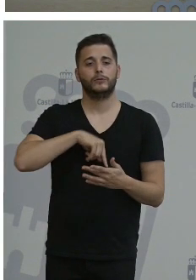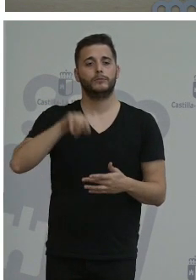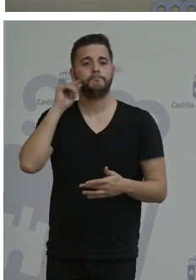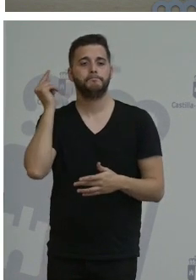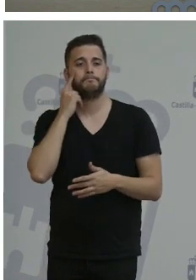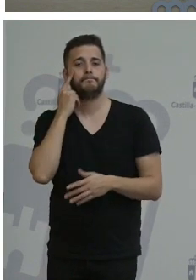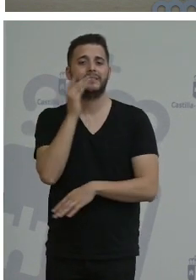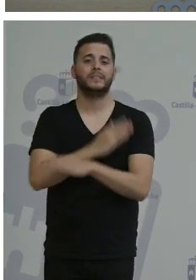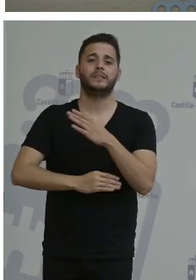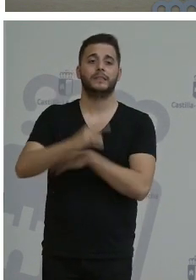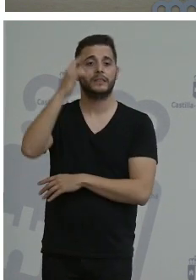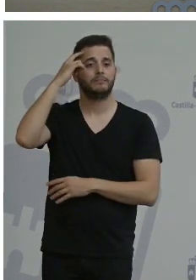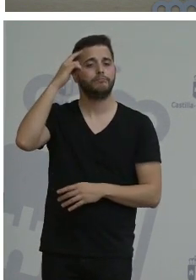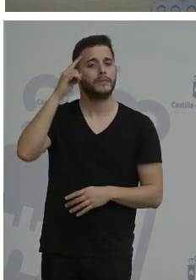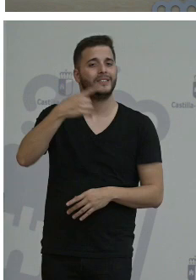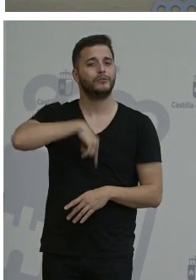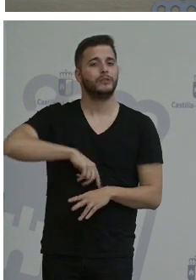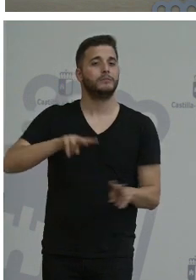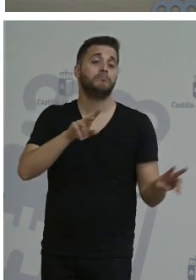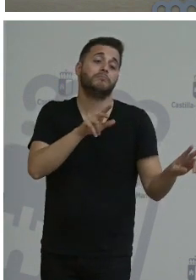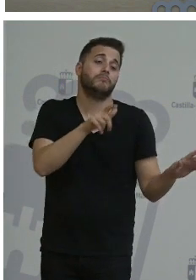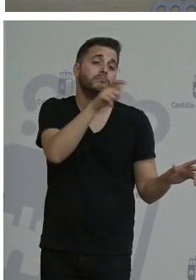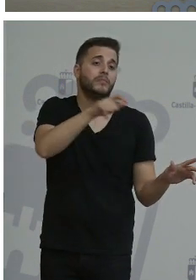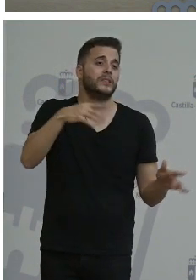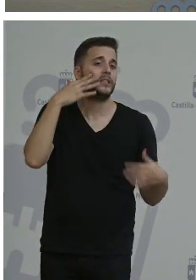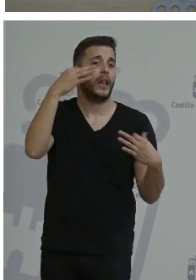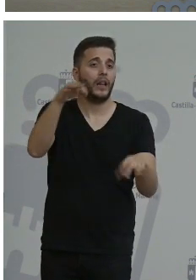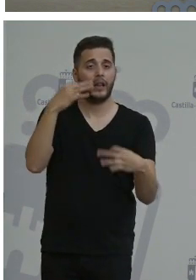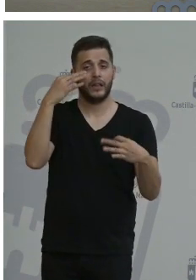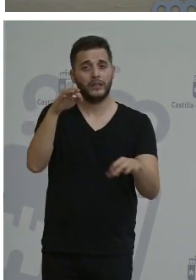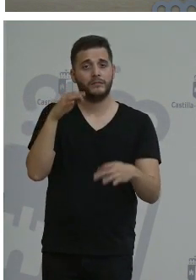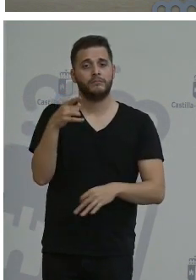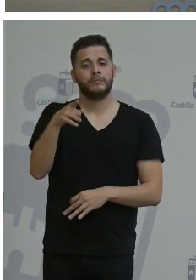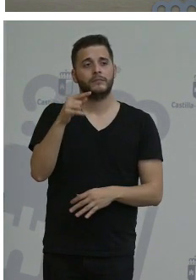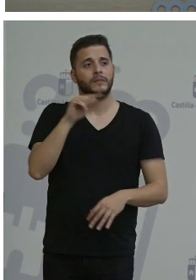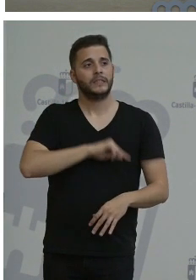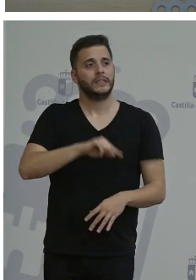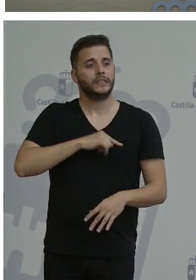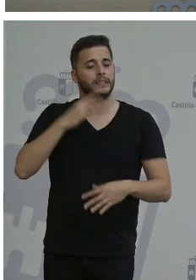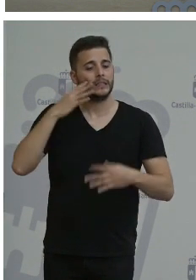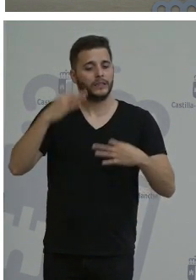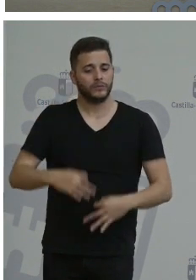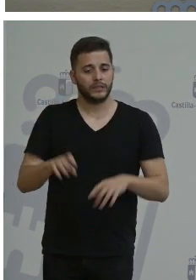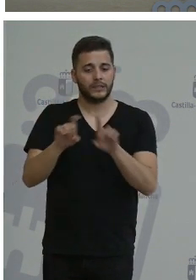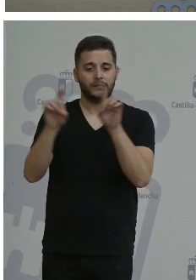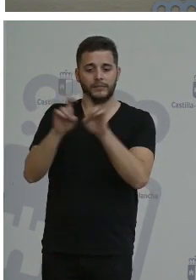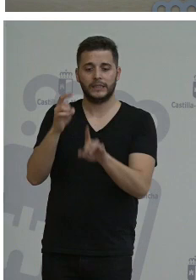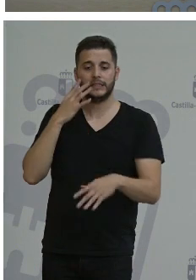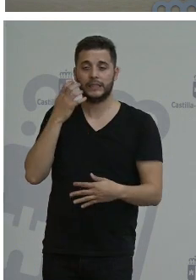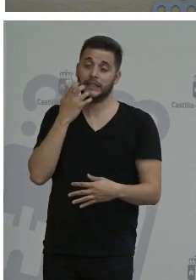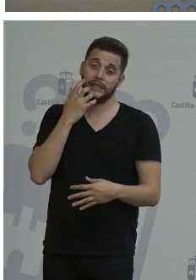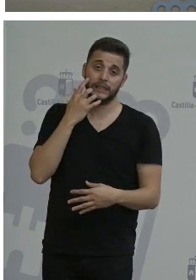puede ser un poco desconocida, ¿no?, por diferentes motivos y da bastante seguridad a las empresas el que, bueno, pues que